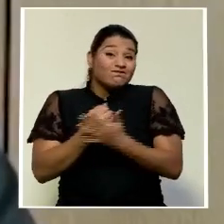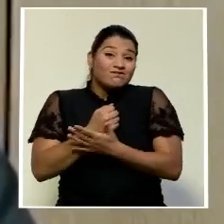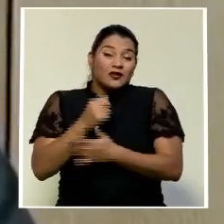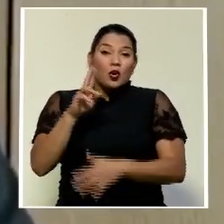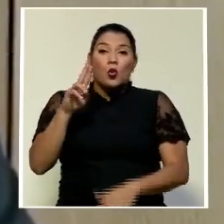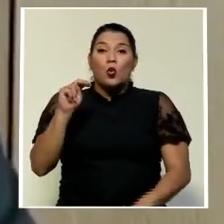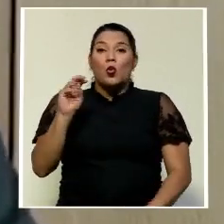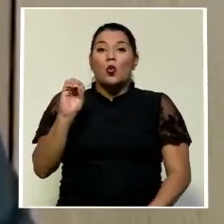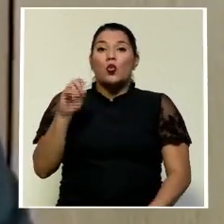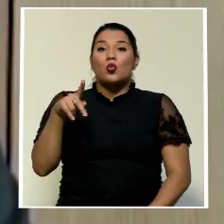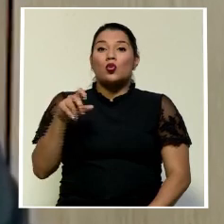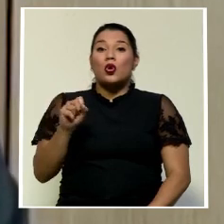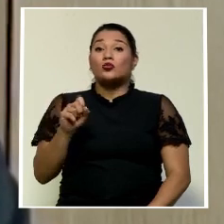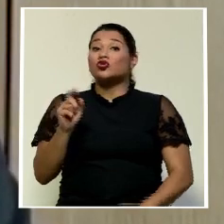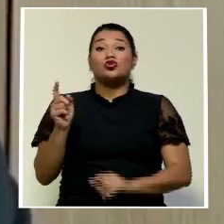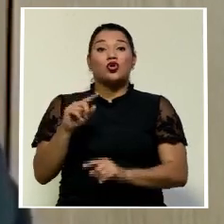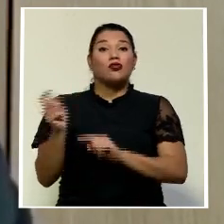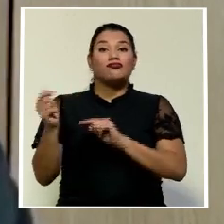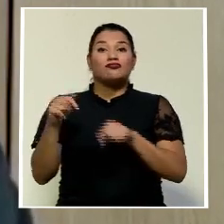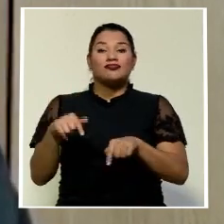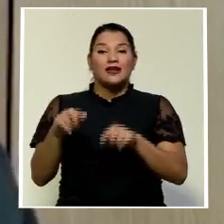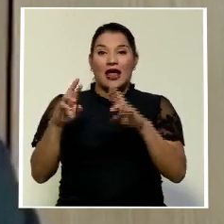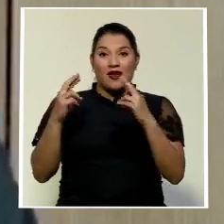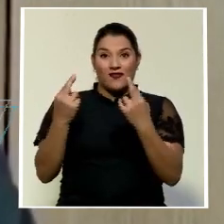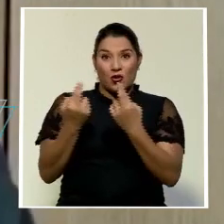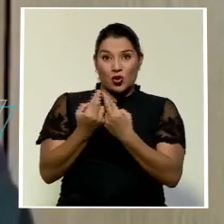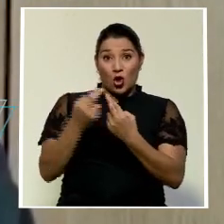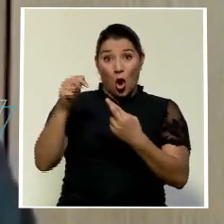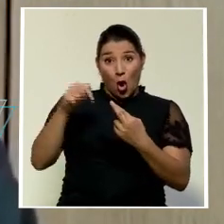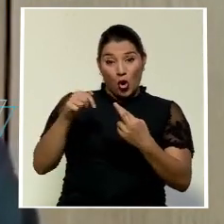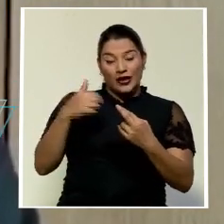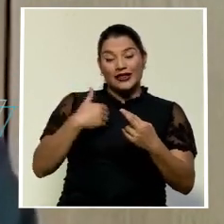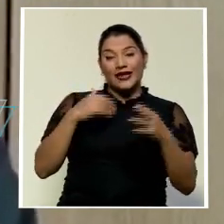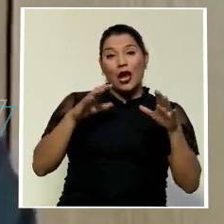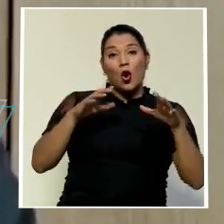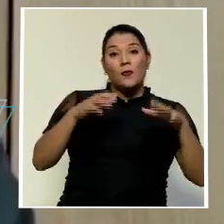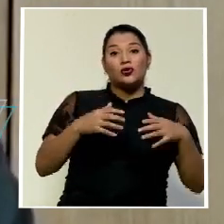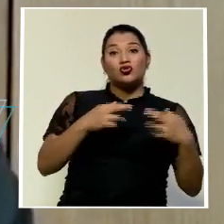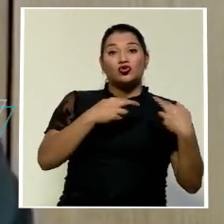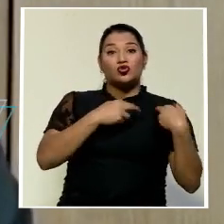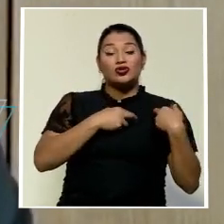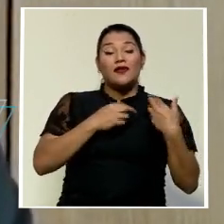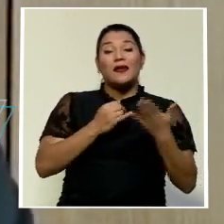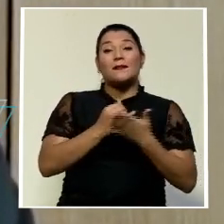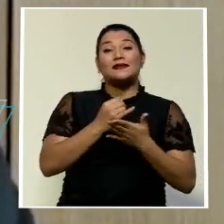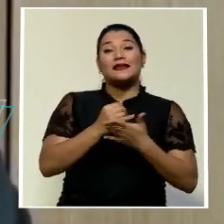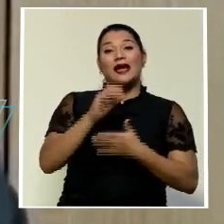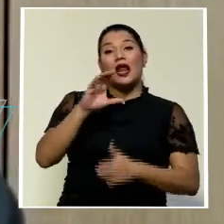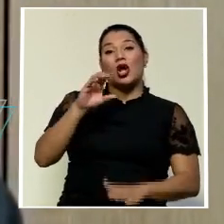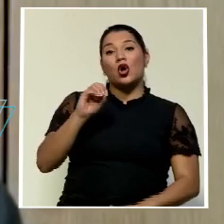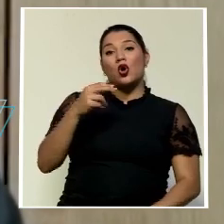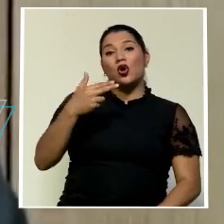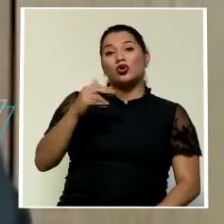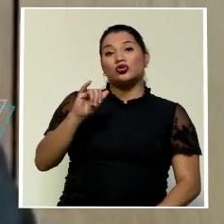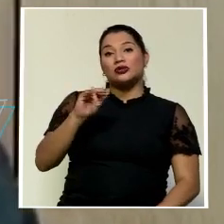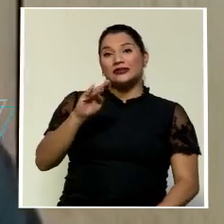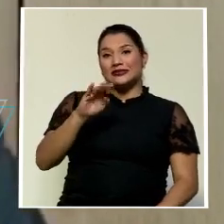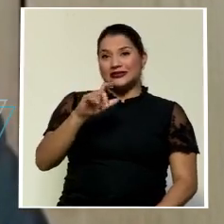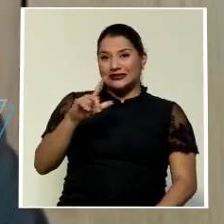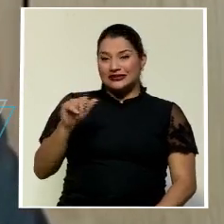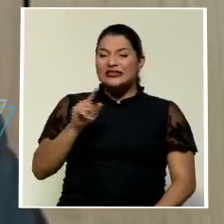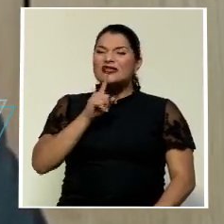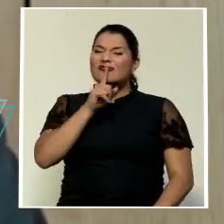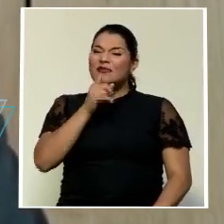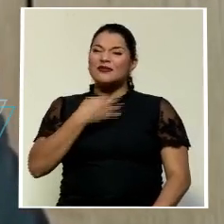a la comparecencia que teníamos en la comisión de CONAVI. Realmente es frustrante y realmente un